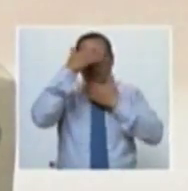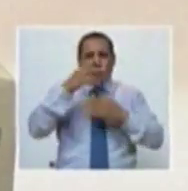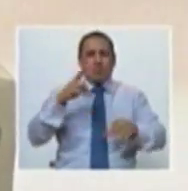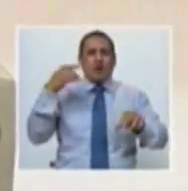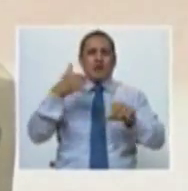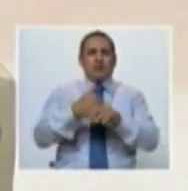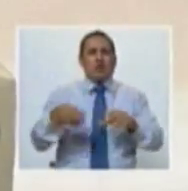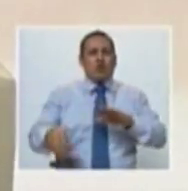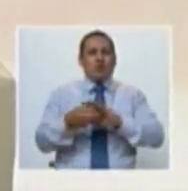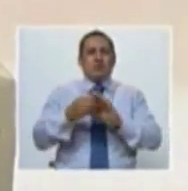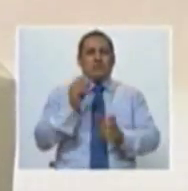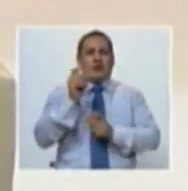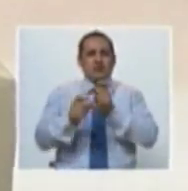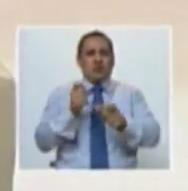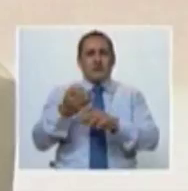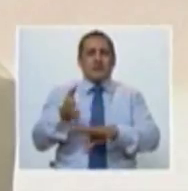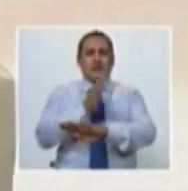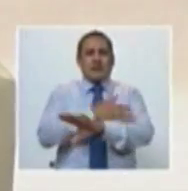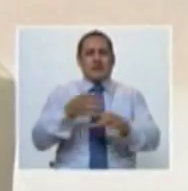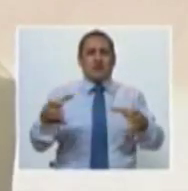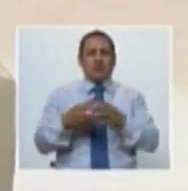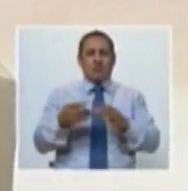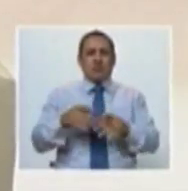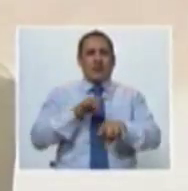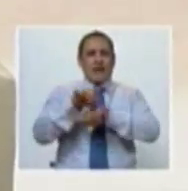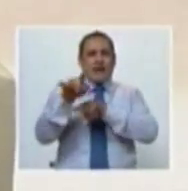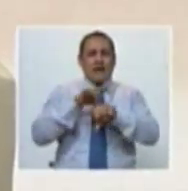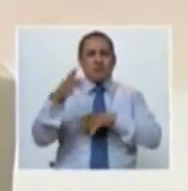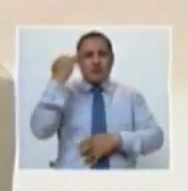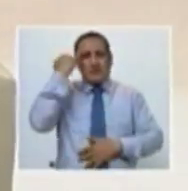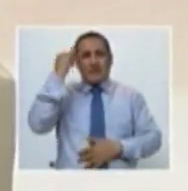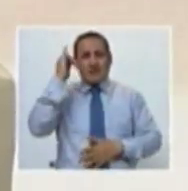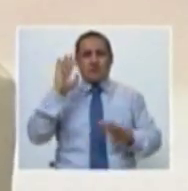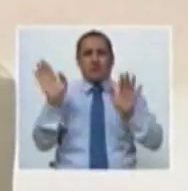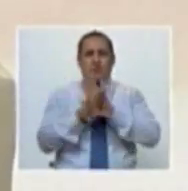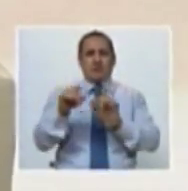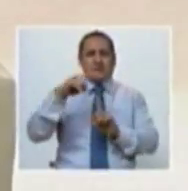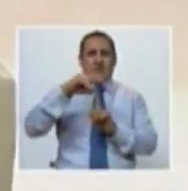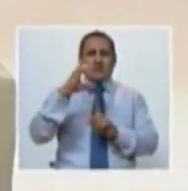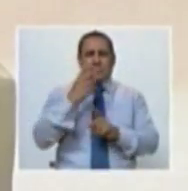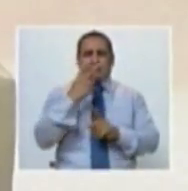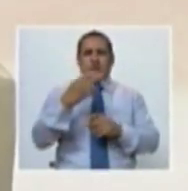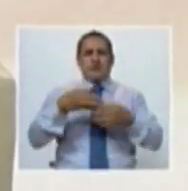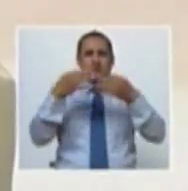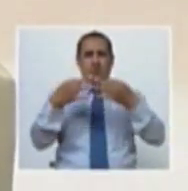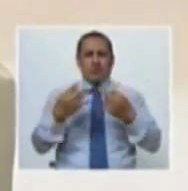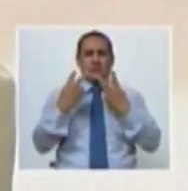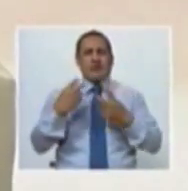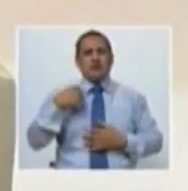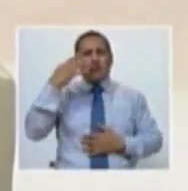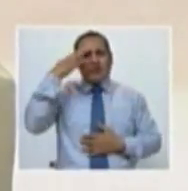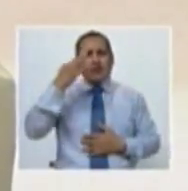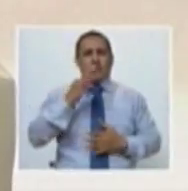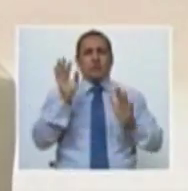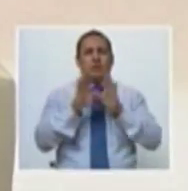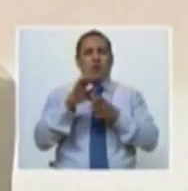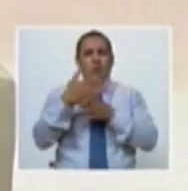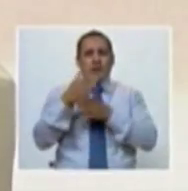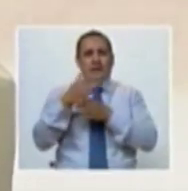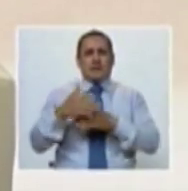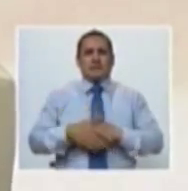violación, de corrupción de funcionarios, de apología de terrorismo. Y sobre eso el tribunal sí ha hecho una precisión que nos gustaría que la comparta